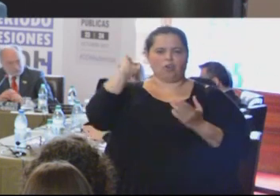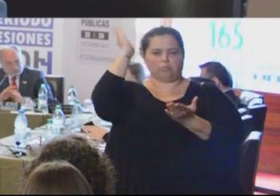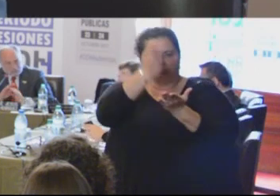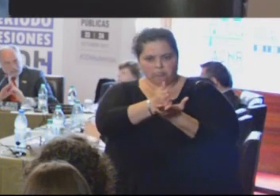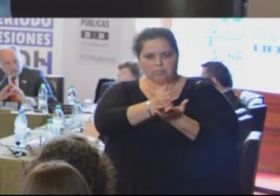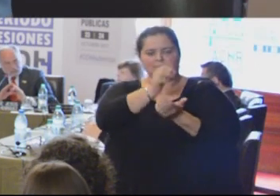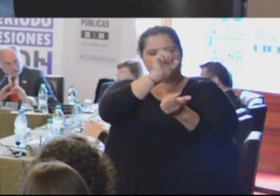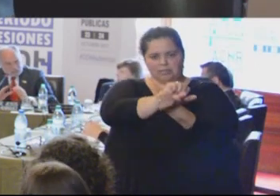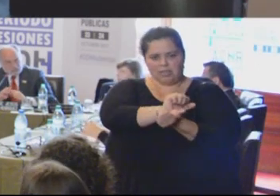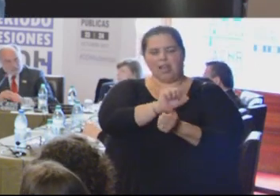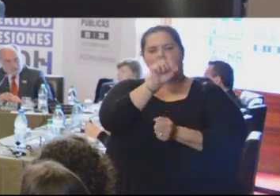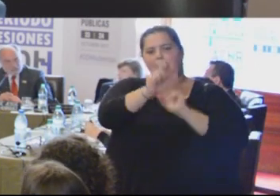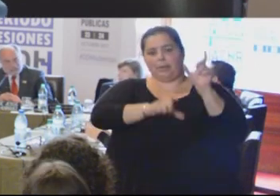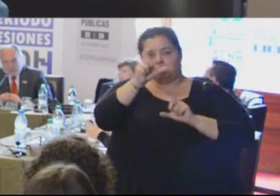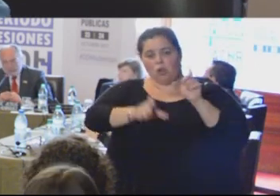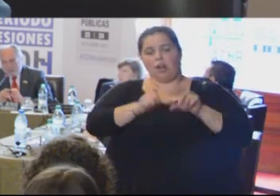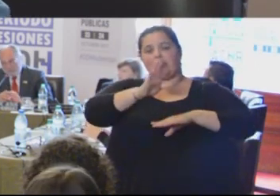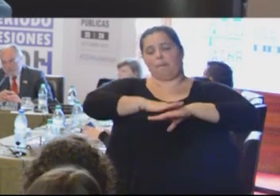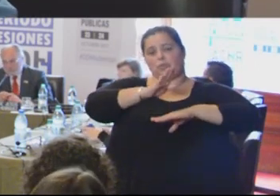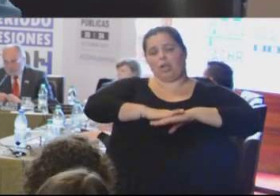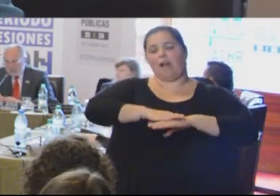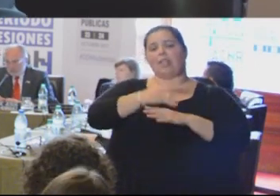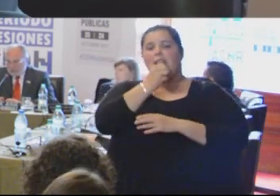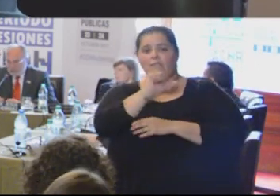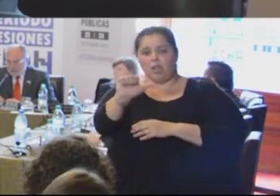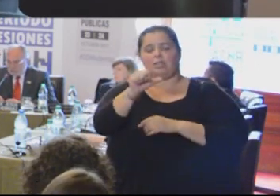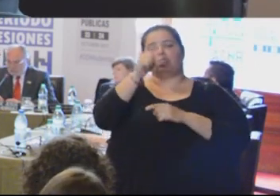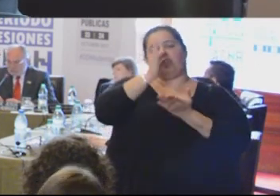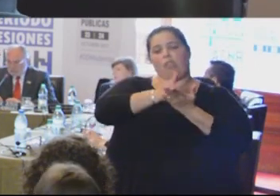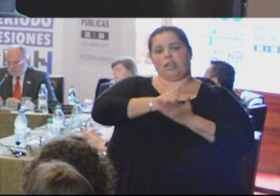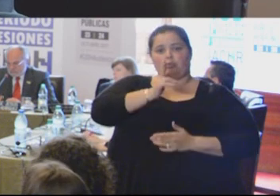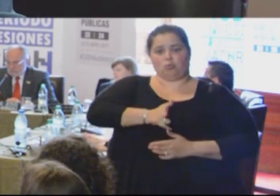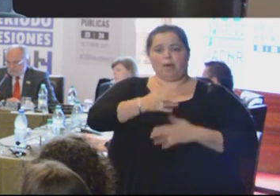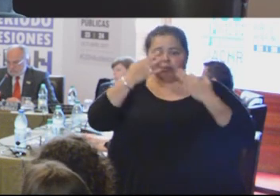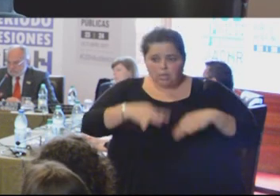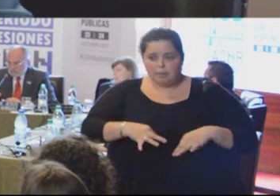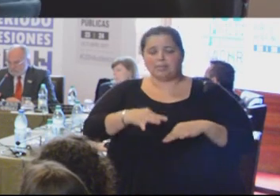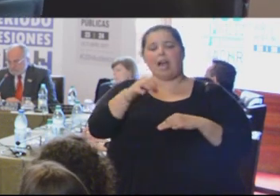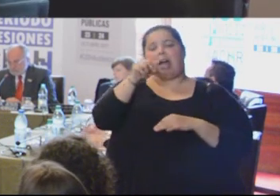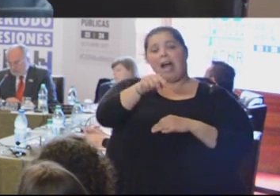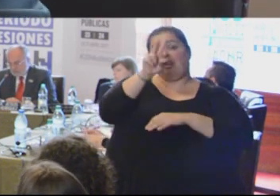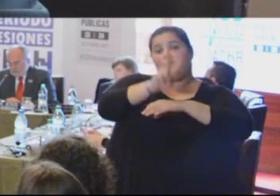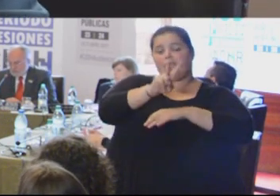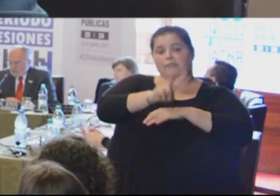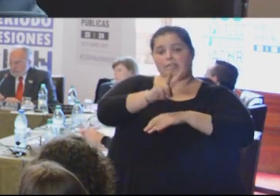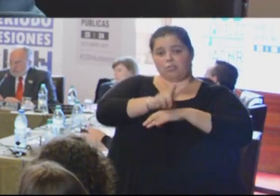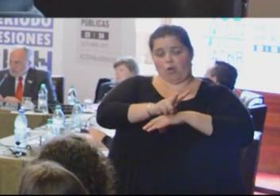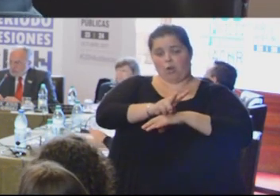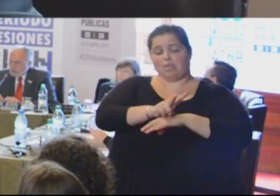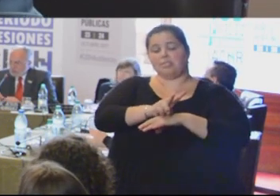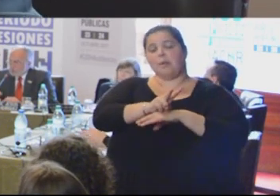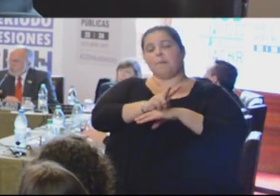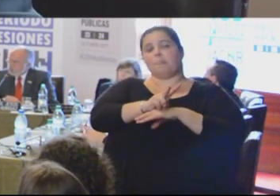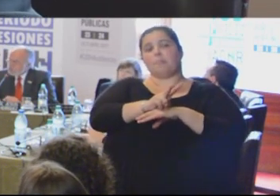violaciones a los derechos humanos en general y en particular a los defensores y los defensores teniendo en cuenta